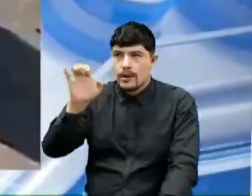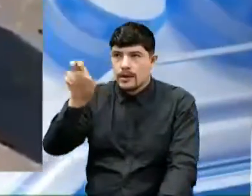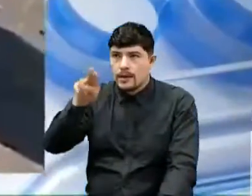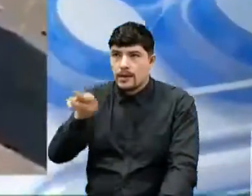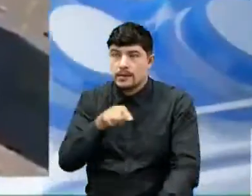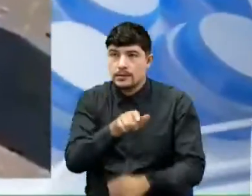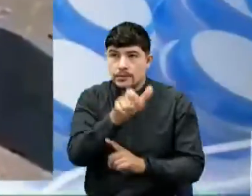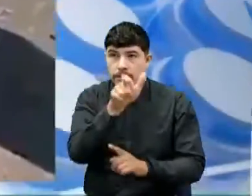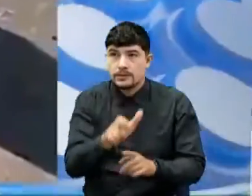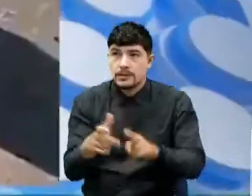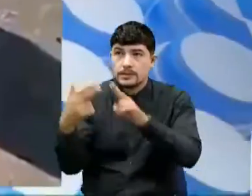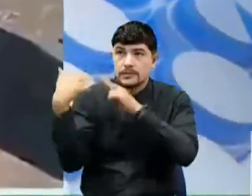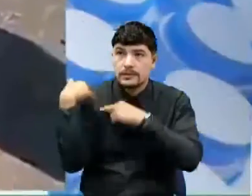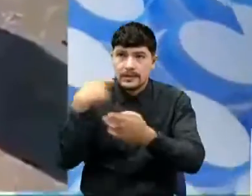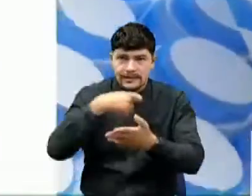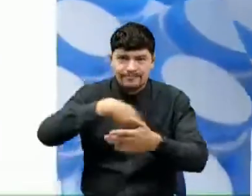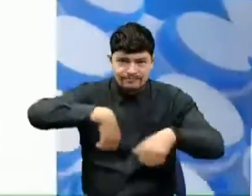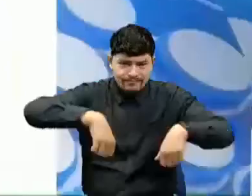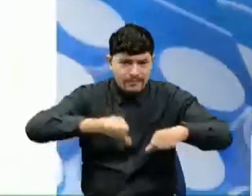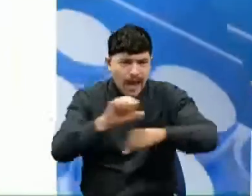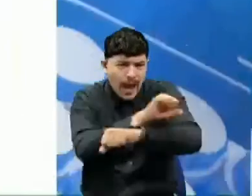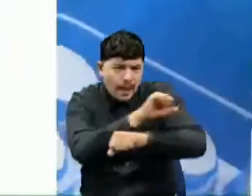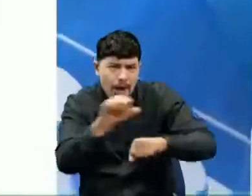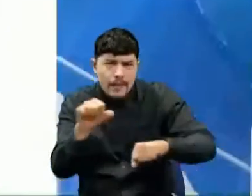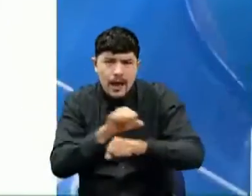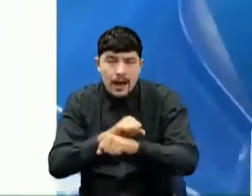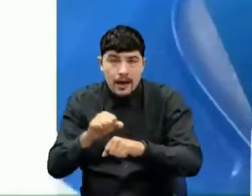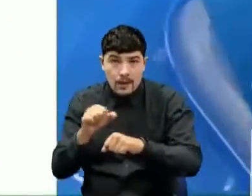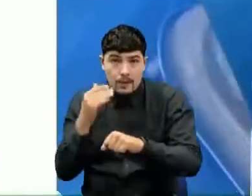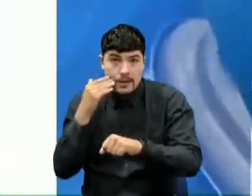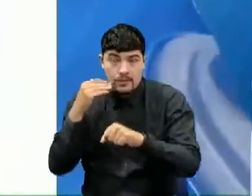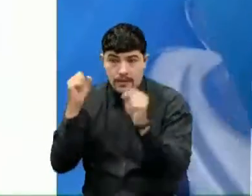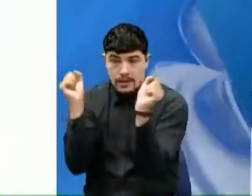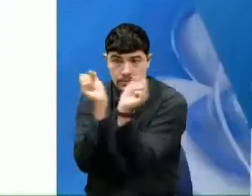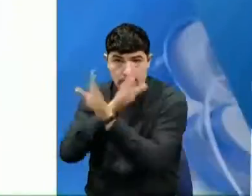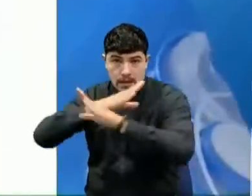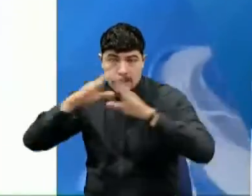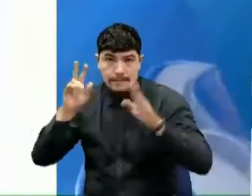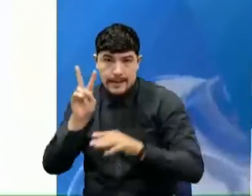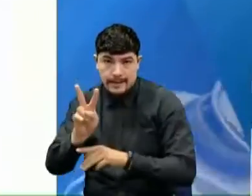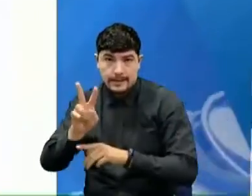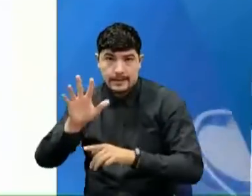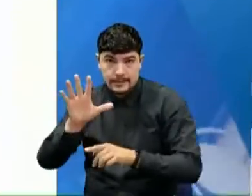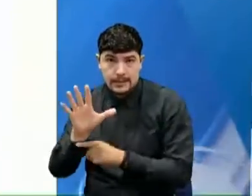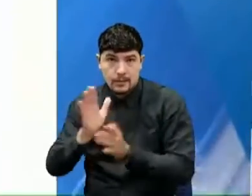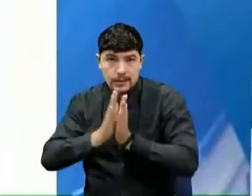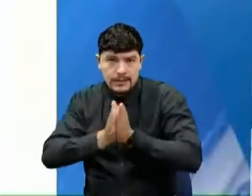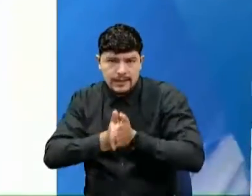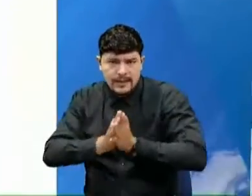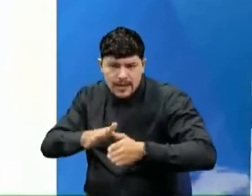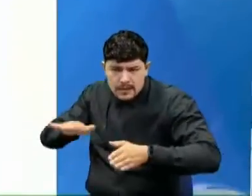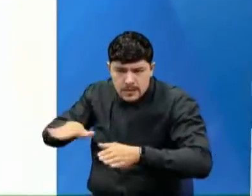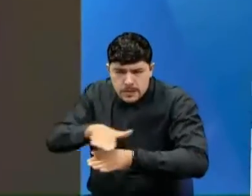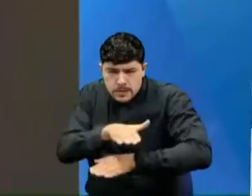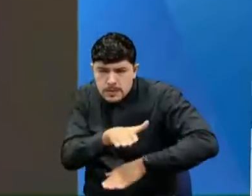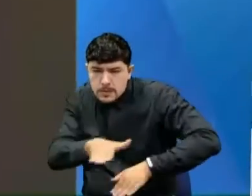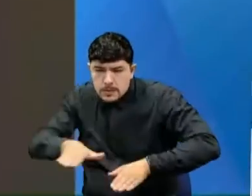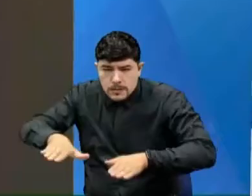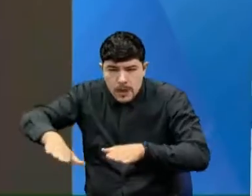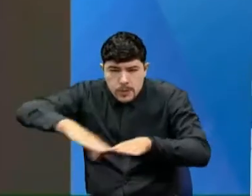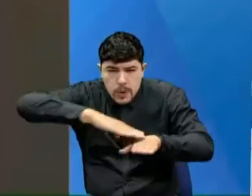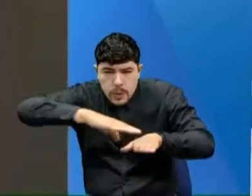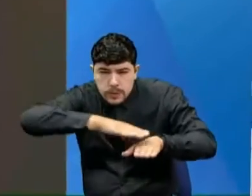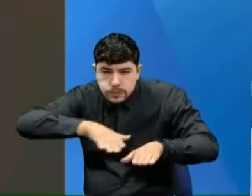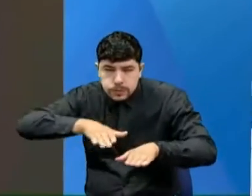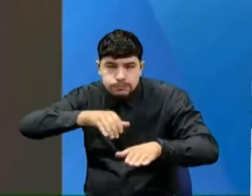el vehículo que la madrugada del 25 de diciembre embistió una motocicleta y le causó la muerte a la enfermera Janet Quintero, de 33